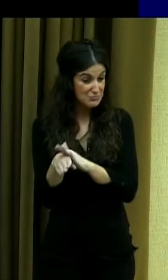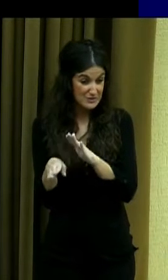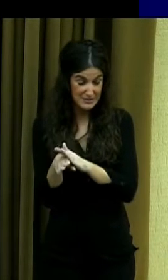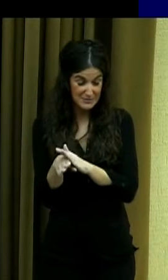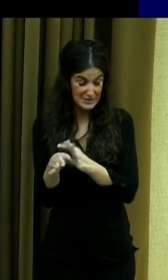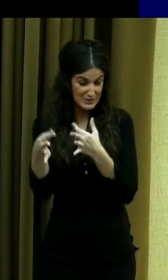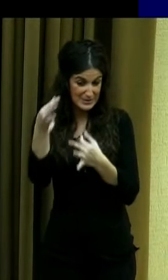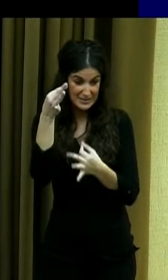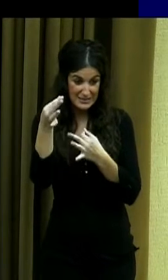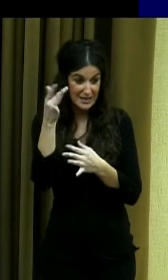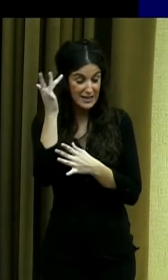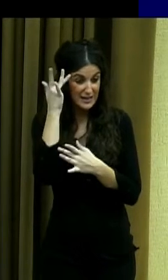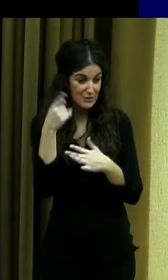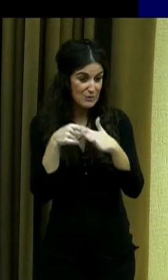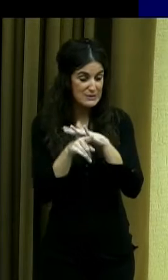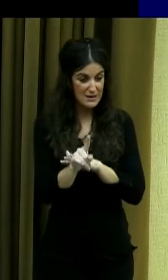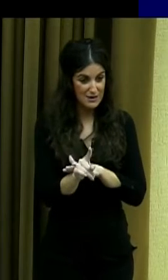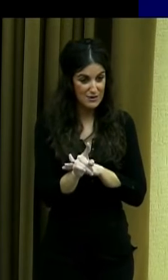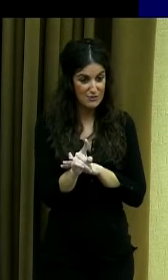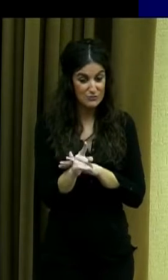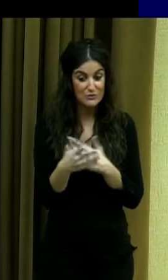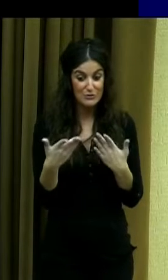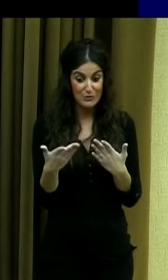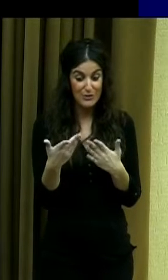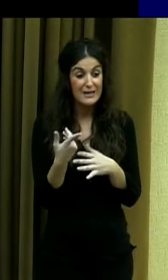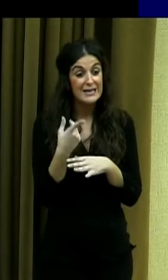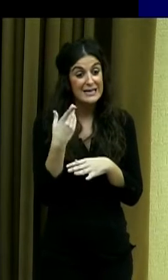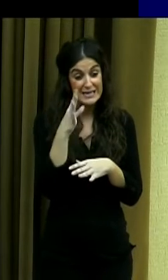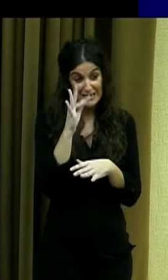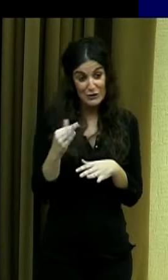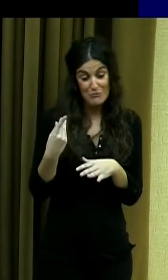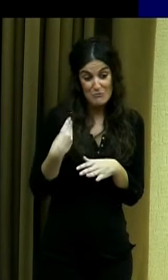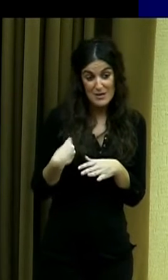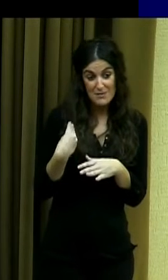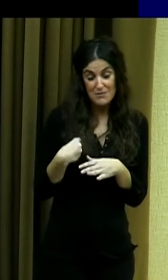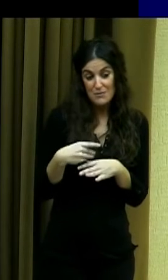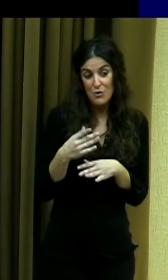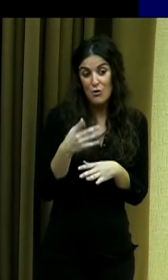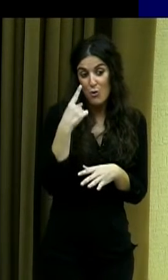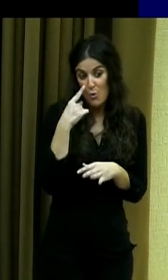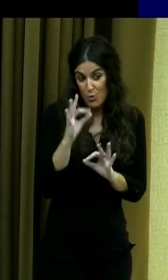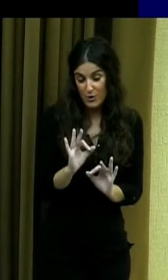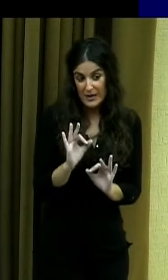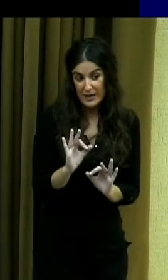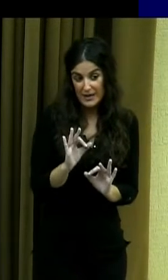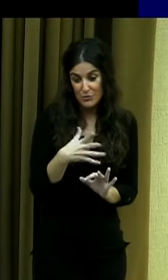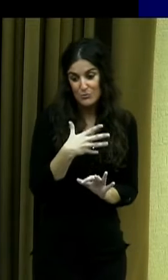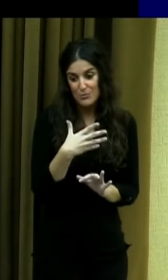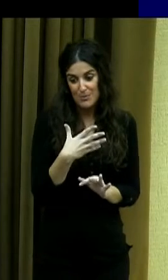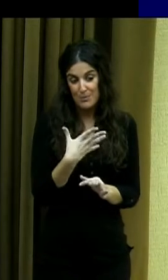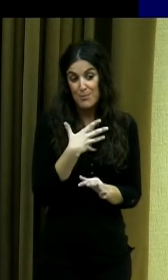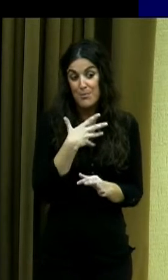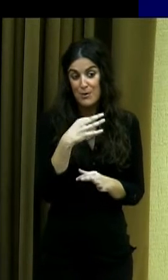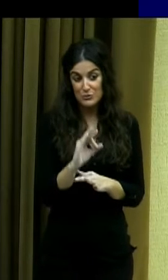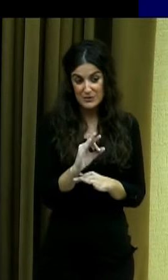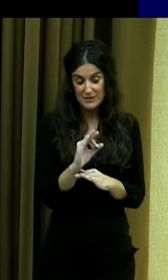estrecho del neurodesarrollo. Por tanto, estos niños de riesgo neurológico van a tener un riesgo, un posible riesgo, una alta posibilidad